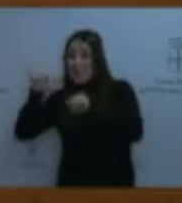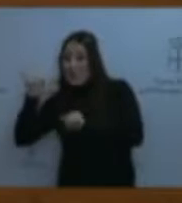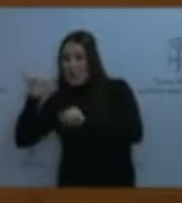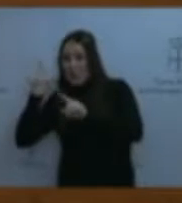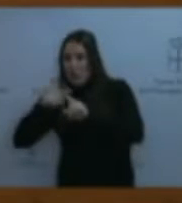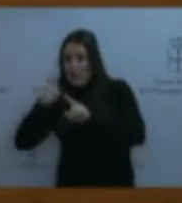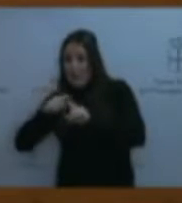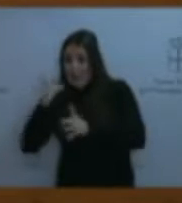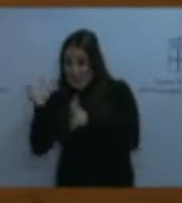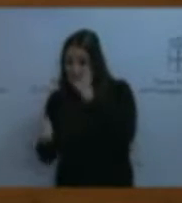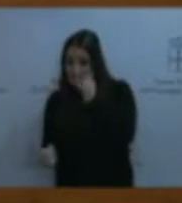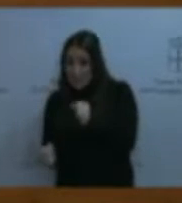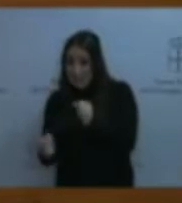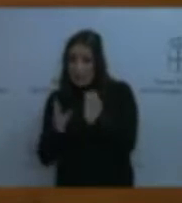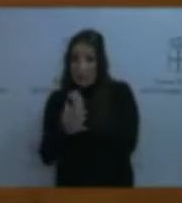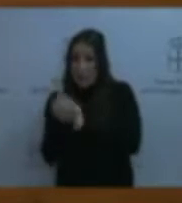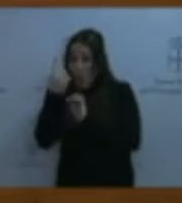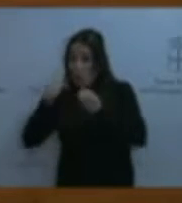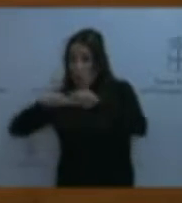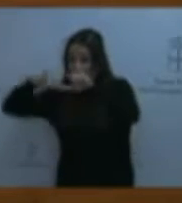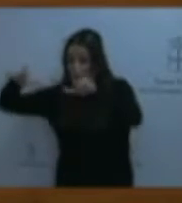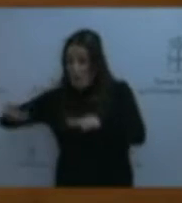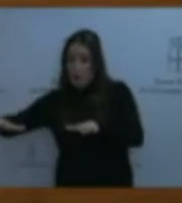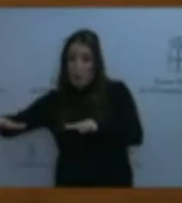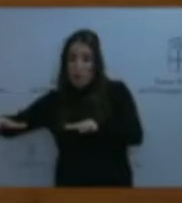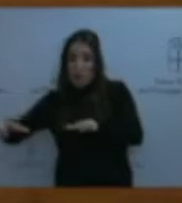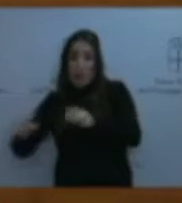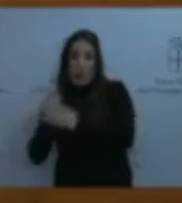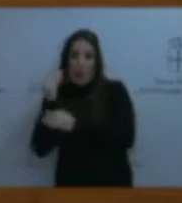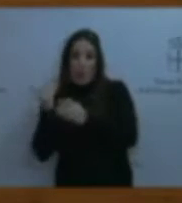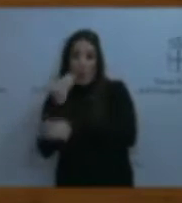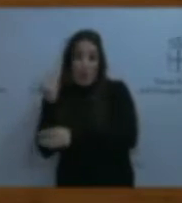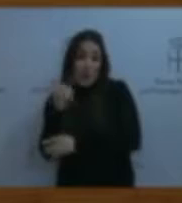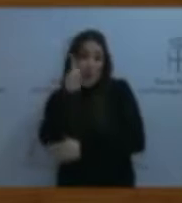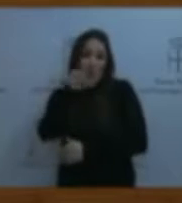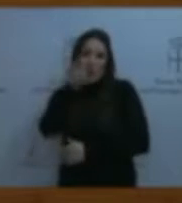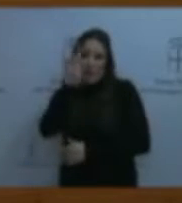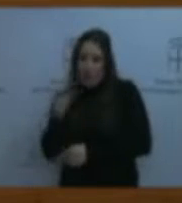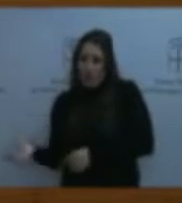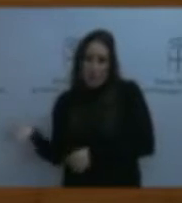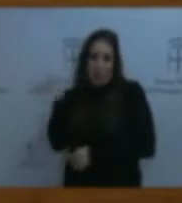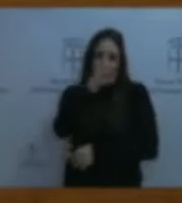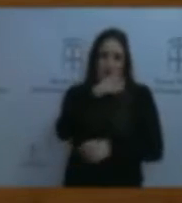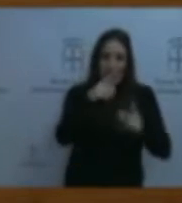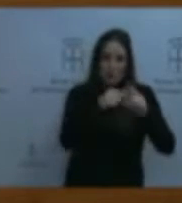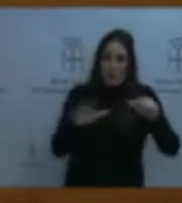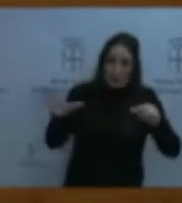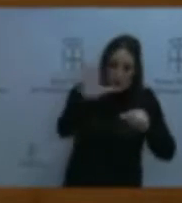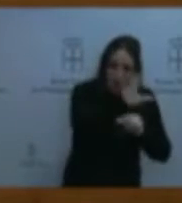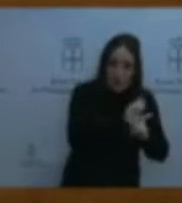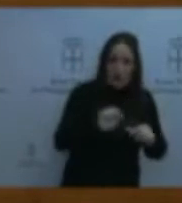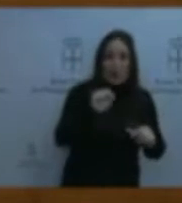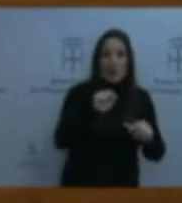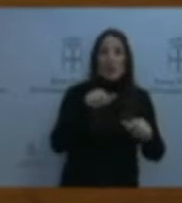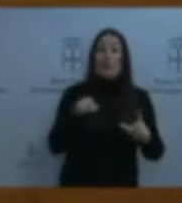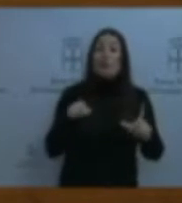lo que significaría que una sola explotación va a producir un tercio de todas las explotaciones asturianas, pues a